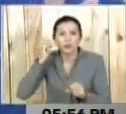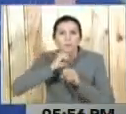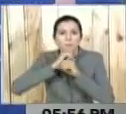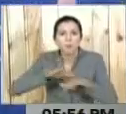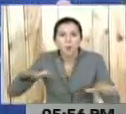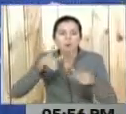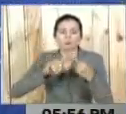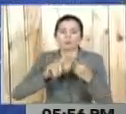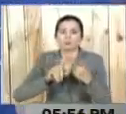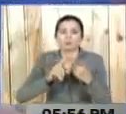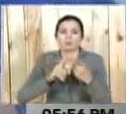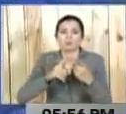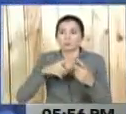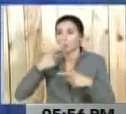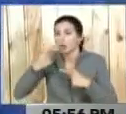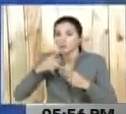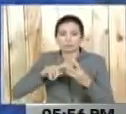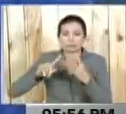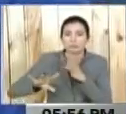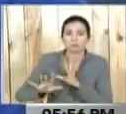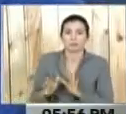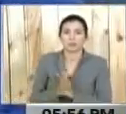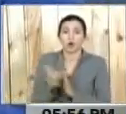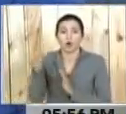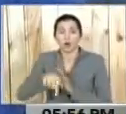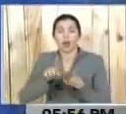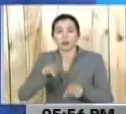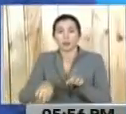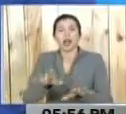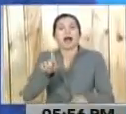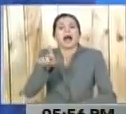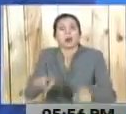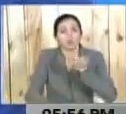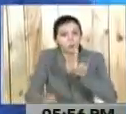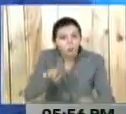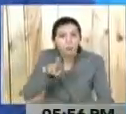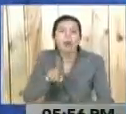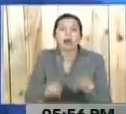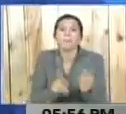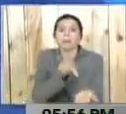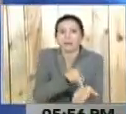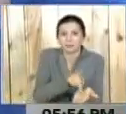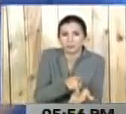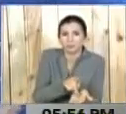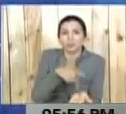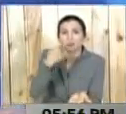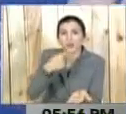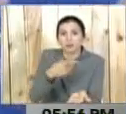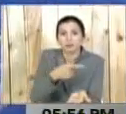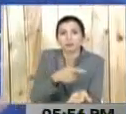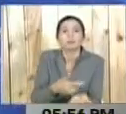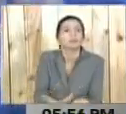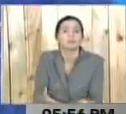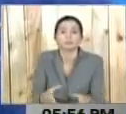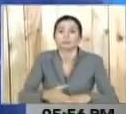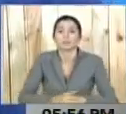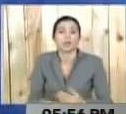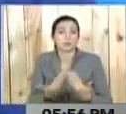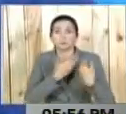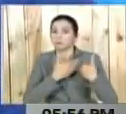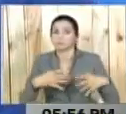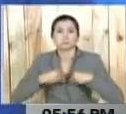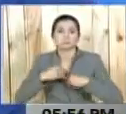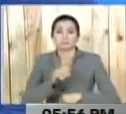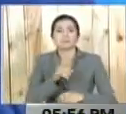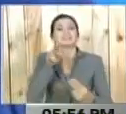que significó la movilización del 1 de septiembre. Hoy, al margen de algunos episodios aislados, que algunos actores, convocantes o no, deben asumir su responsabilidad sobre estos episodios que se han dado en el